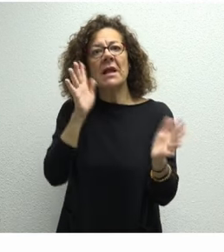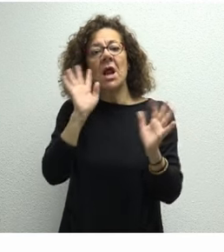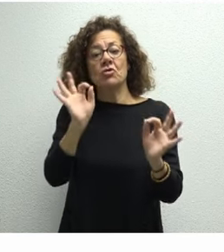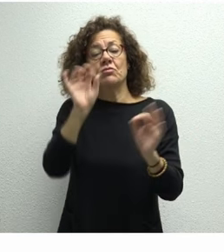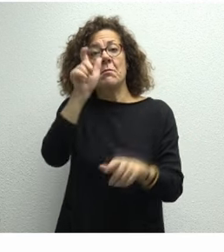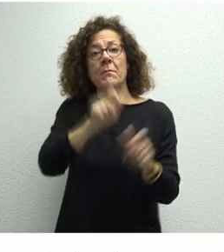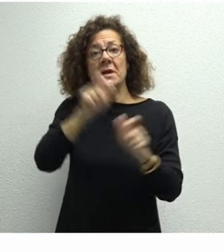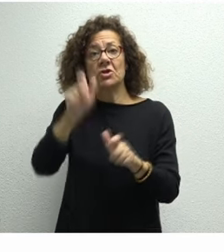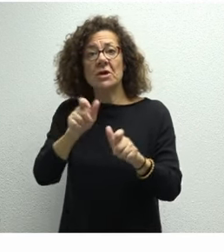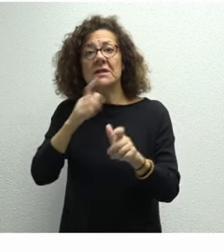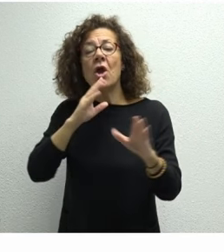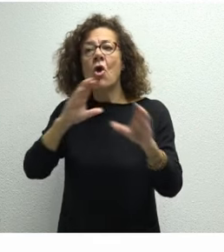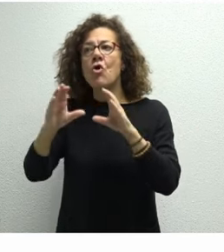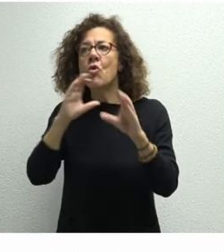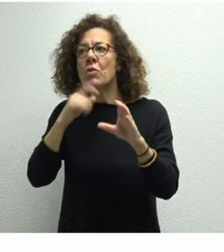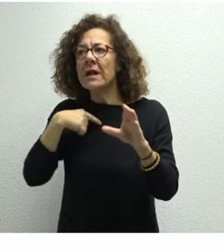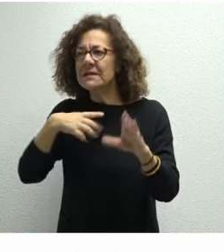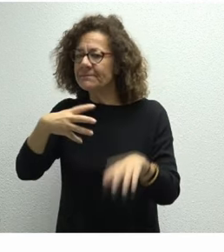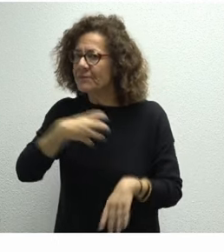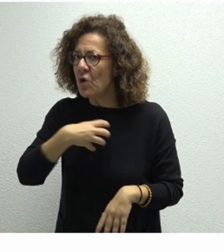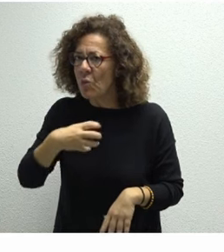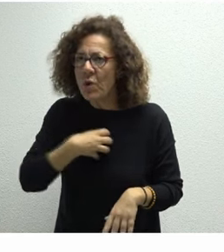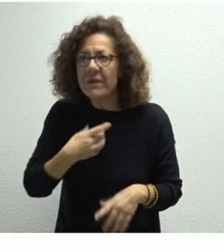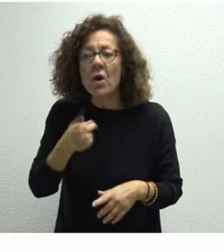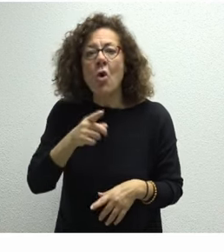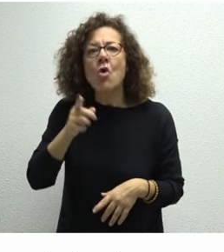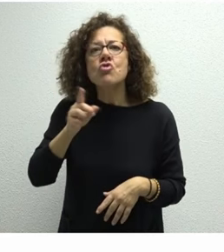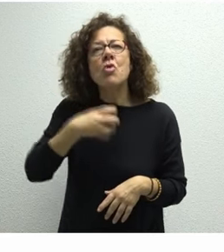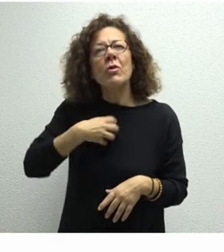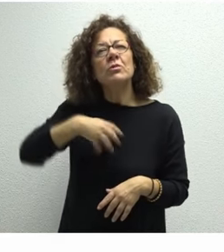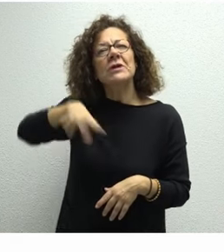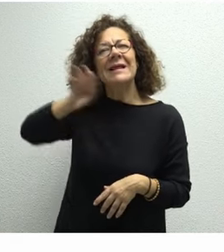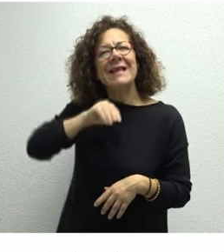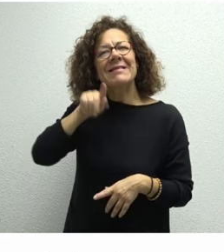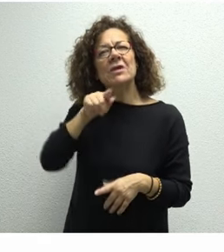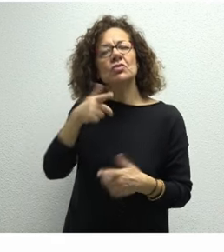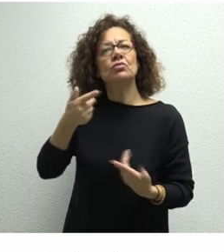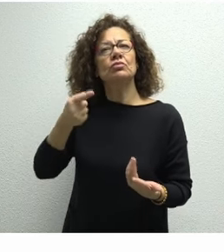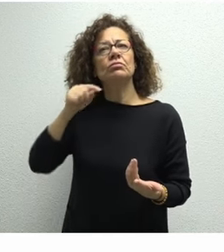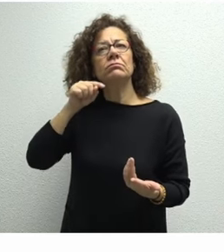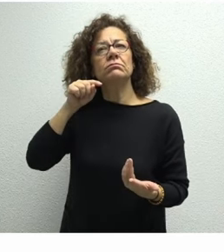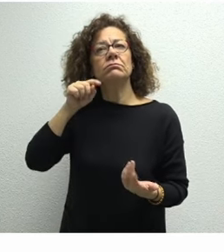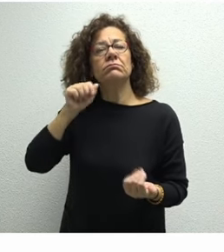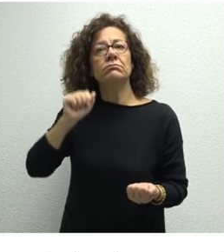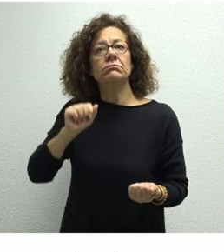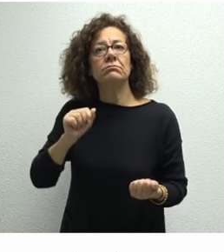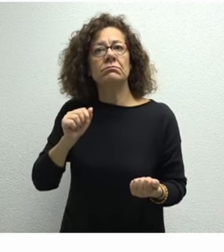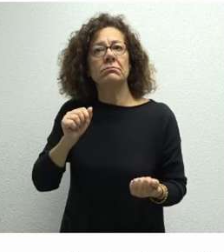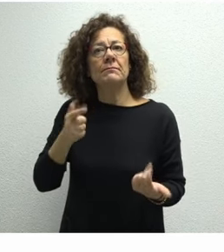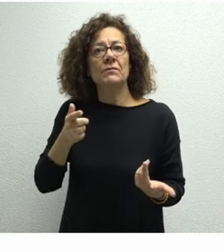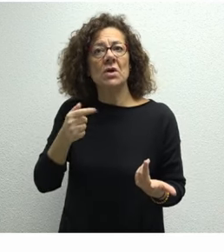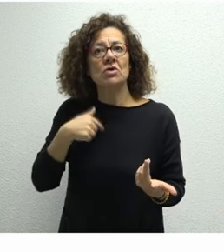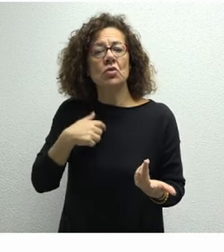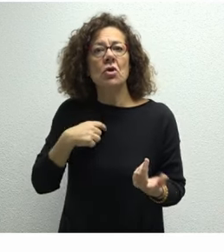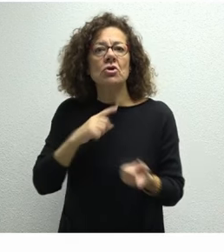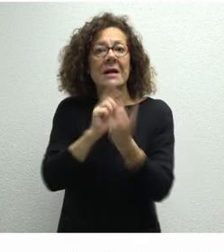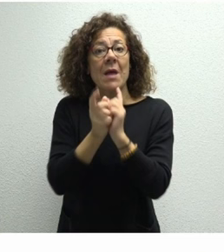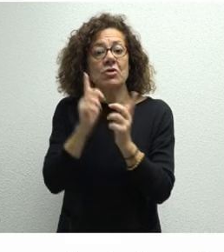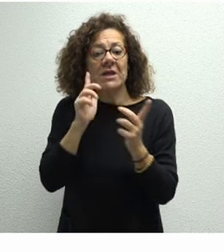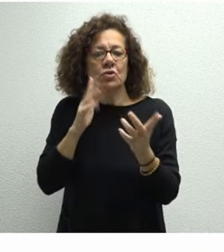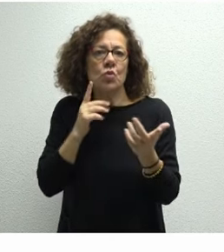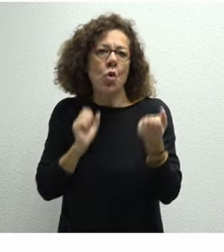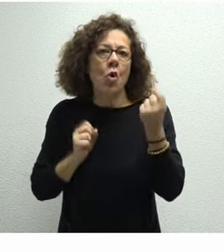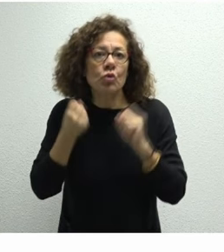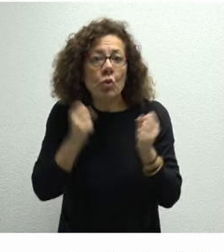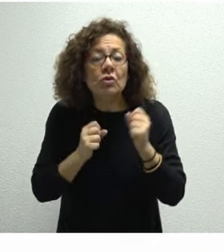personas que no pueden comunicar lo que les ocurre que no somos capaces de entender muy bien los estados eh eh alteraciones de conducta